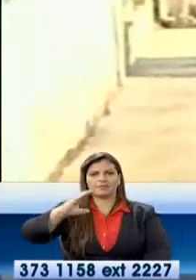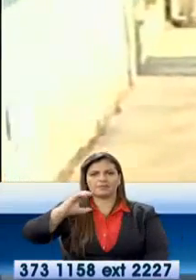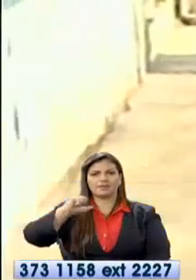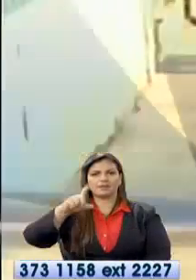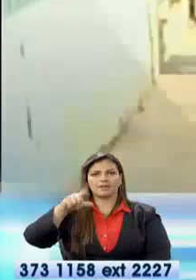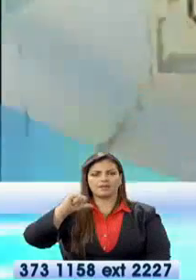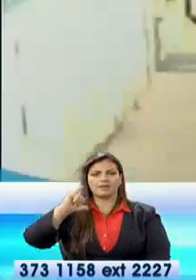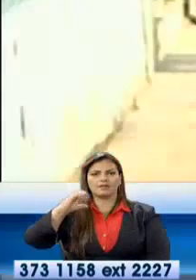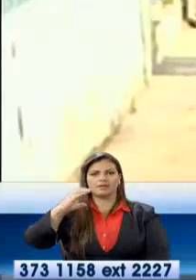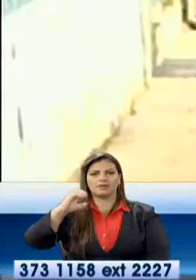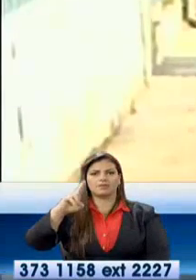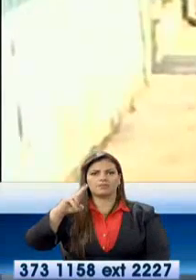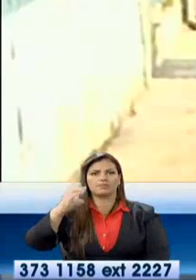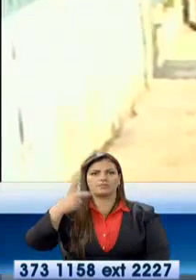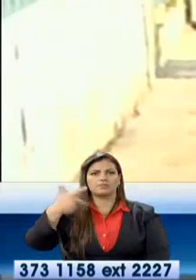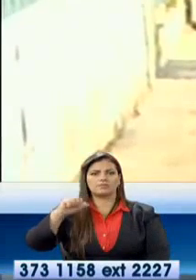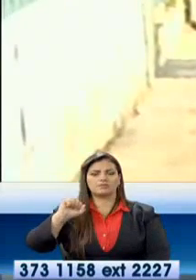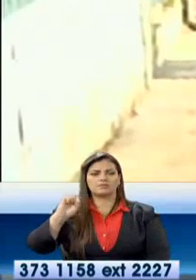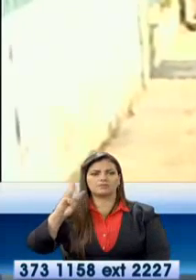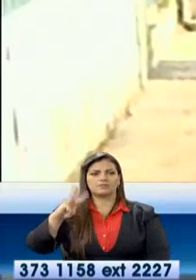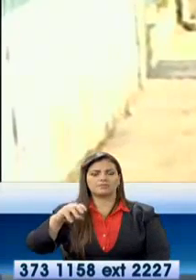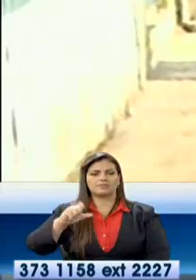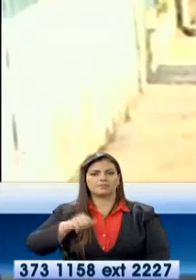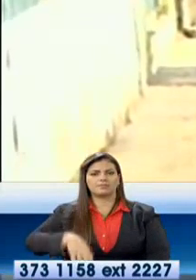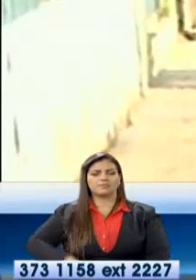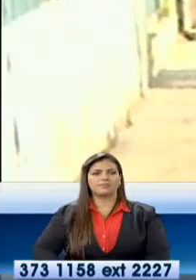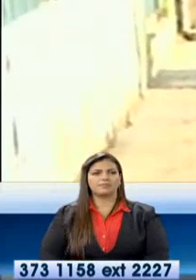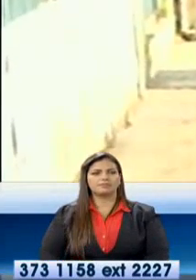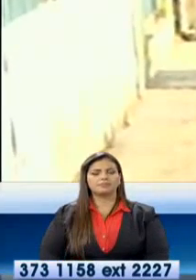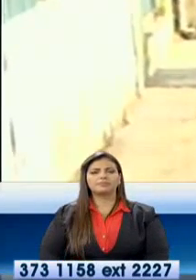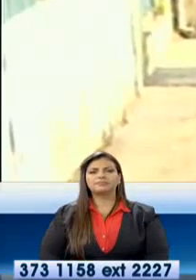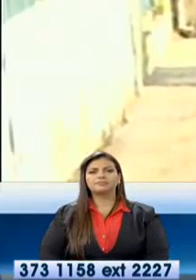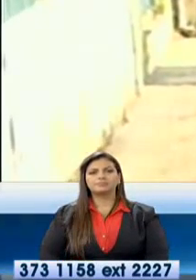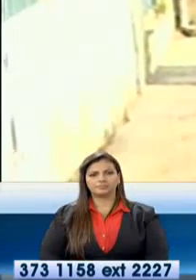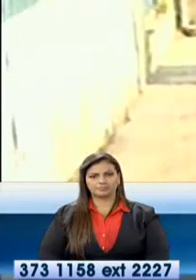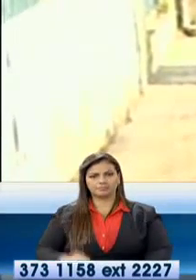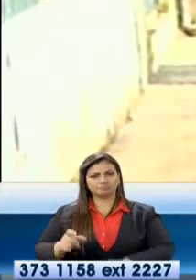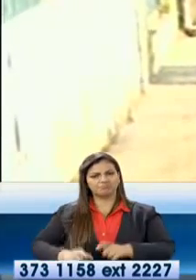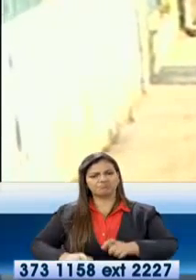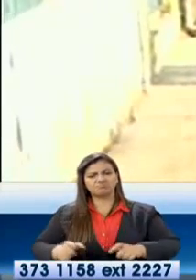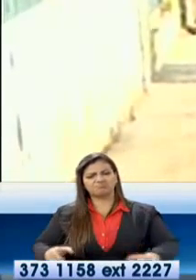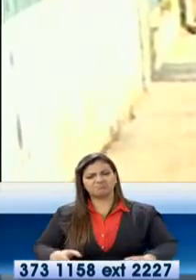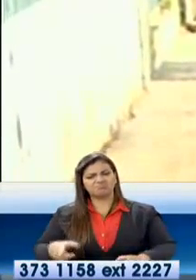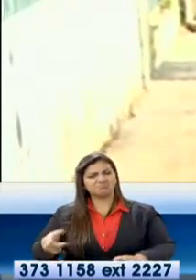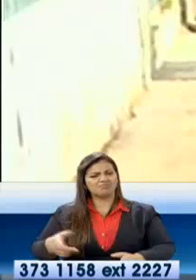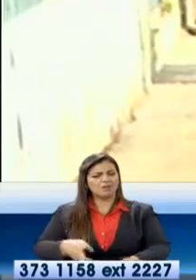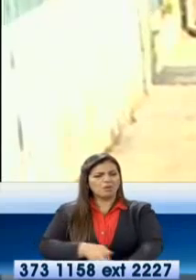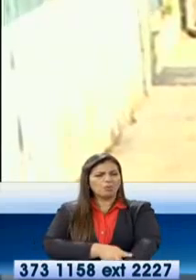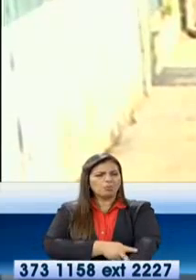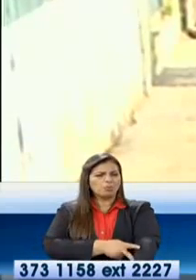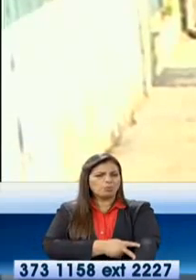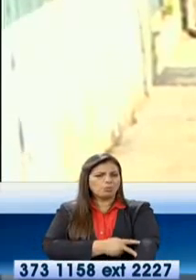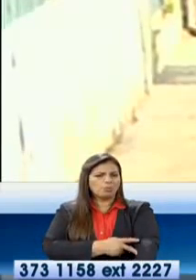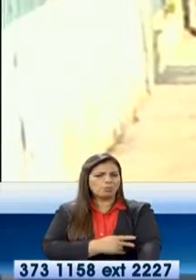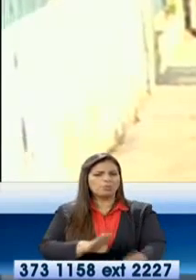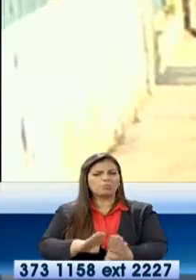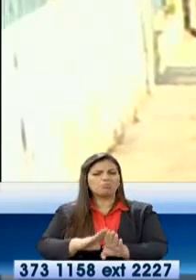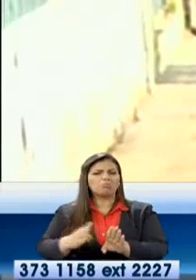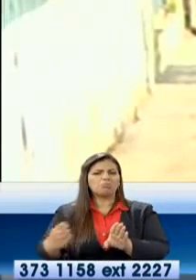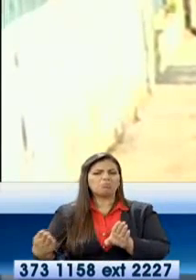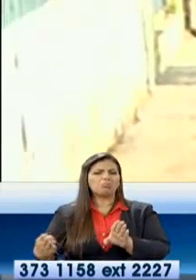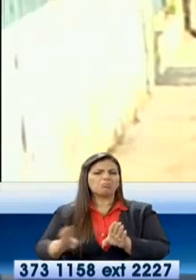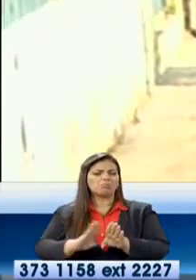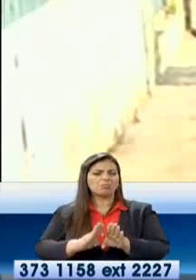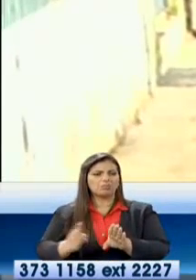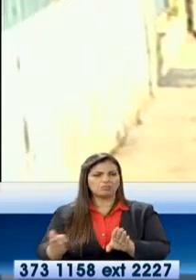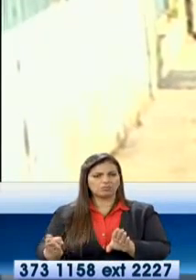los vecinos, Hugo, Luisa, han estado acostumbrados por mucho tiempo a permanecer así, con las puertas abiertas porque es su barrio. Sin embargo, ya se dieron